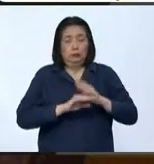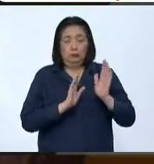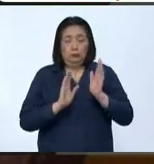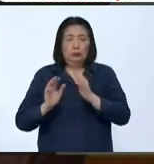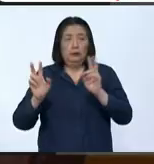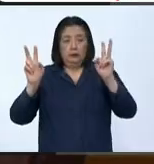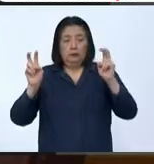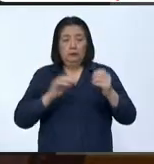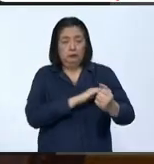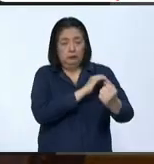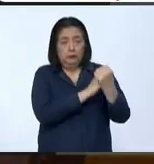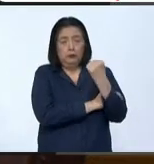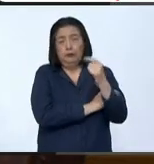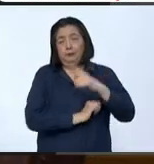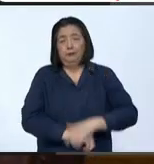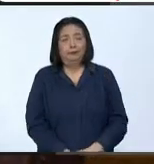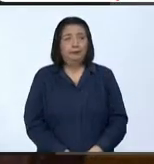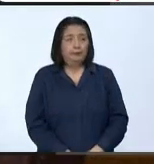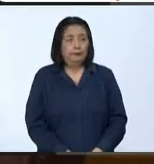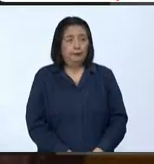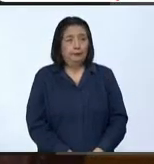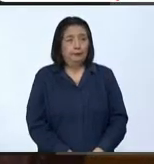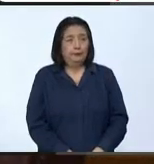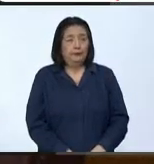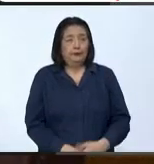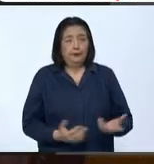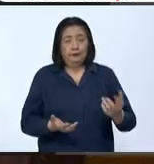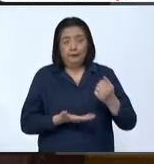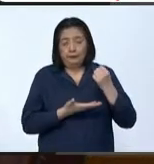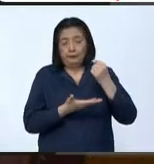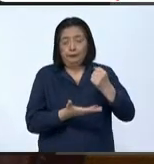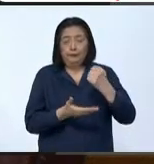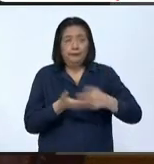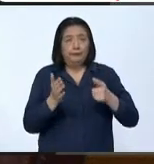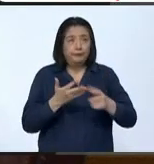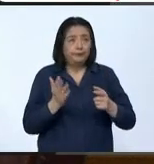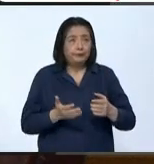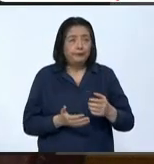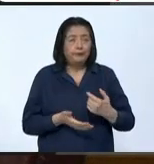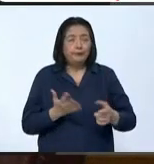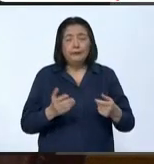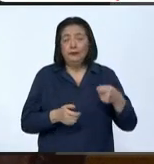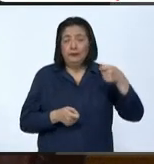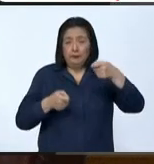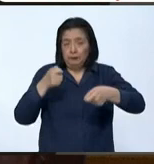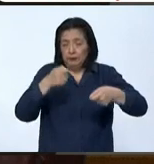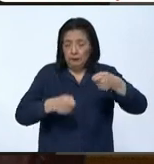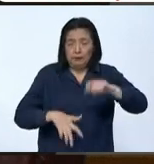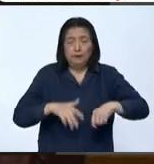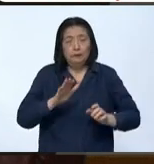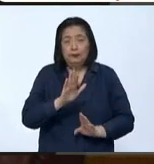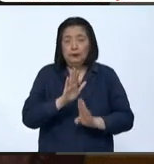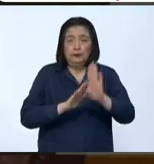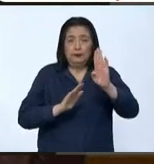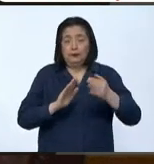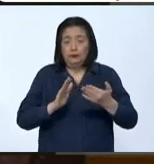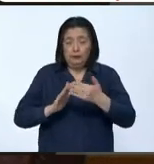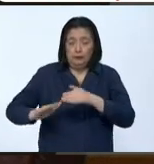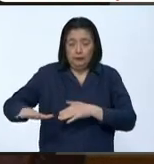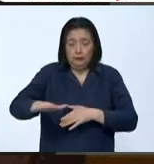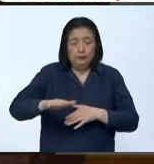con punche Perú el financiamiento a través del fondo invierte para el desarrollo territorial